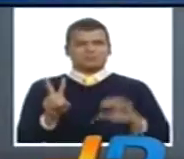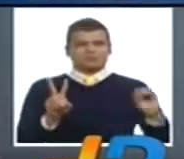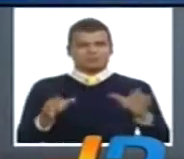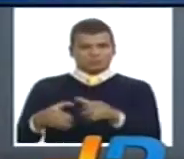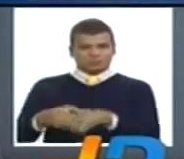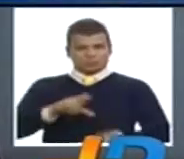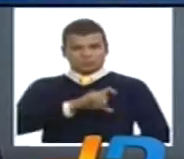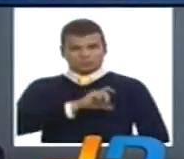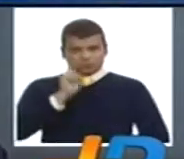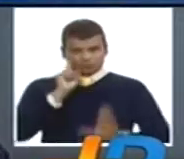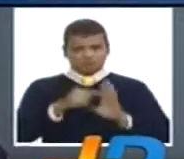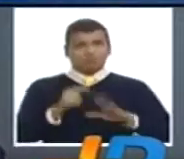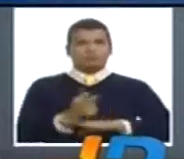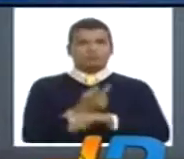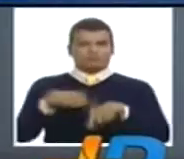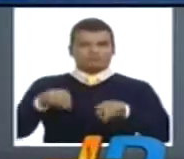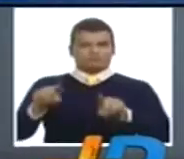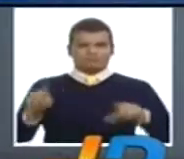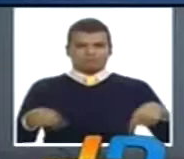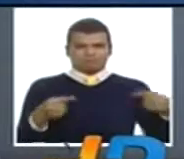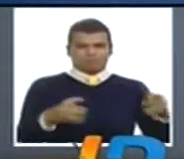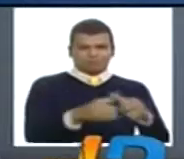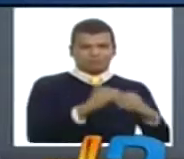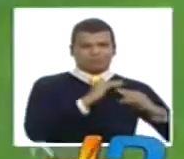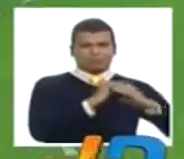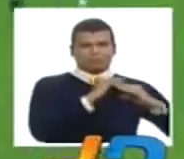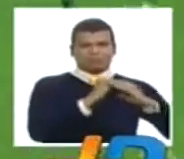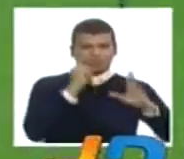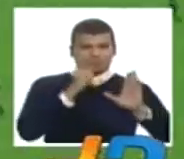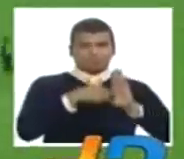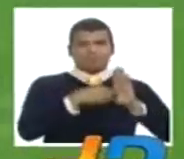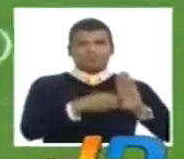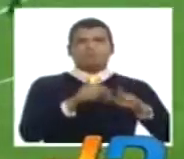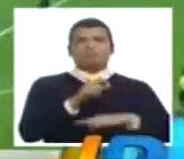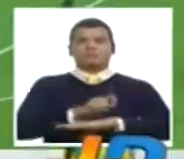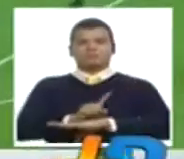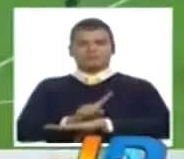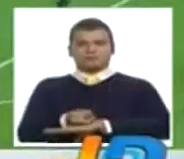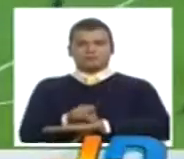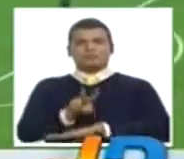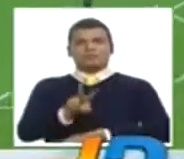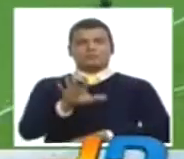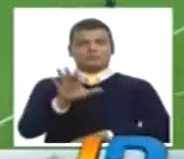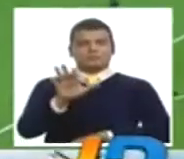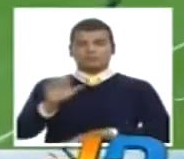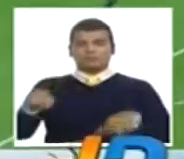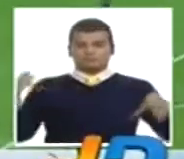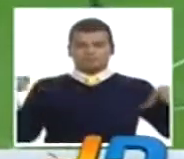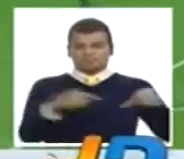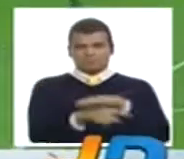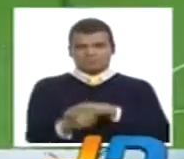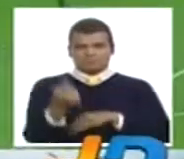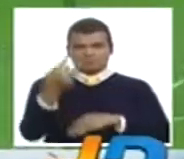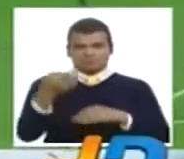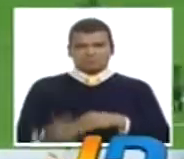del Deportivo Cali hoy en su estadio ante la Equidad. Al minuto 25 llegó el primer gol del encuentro, en donde el jugador Nova hizo una